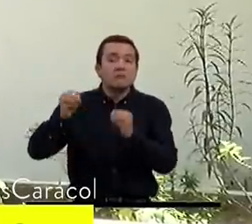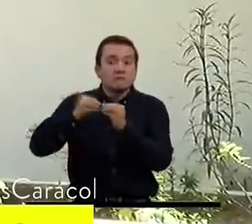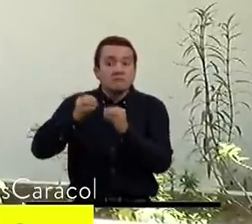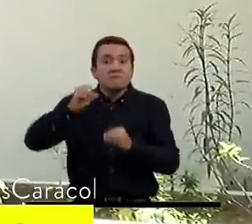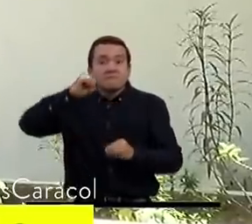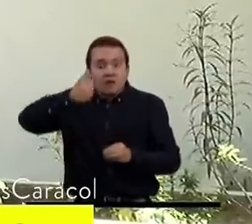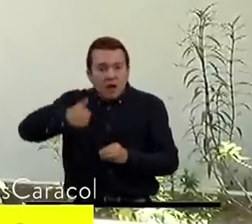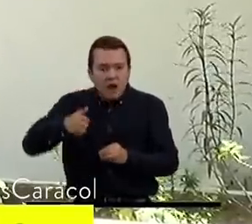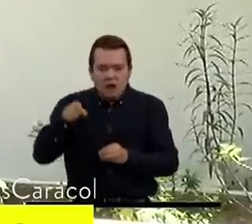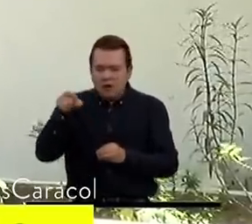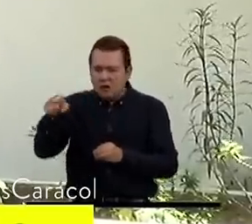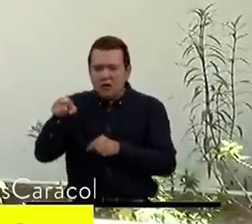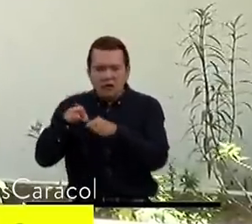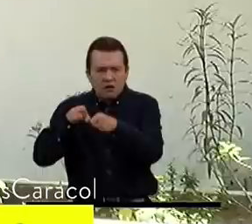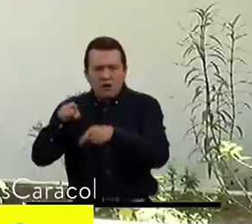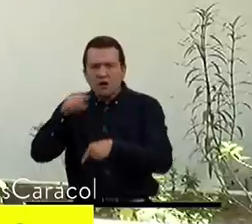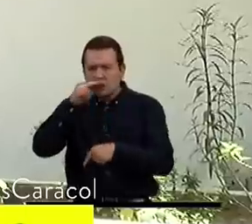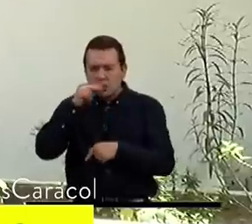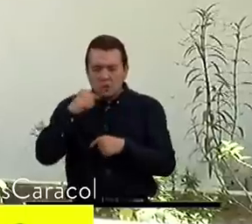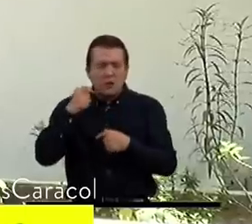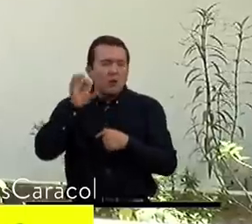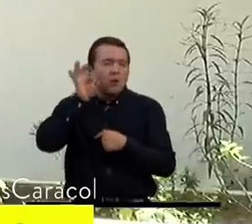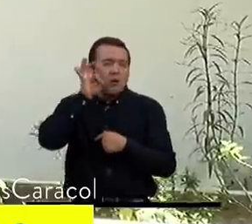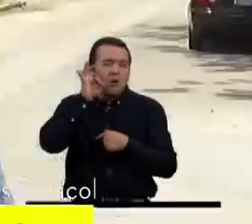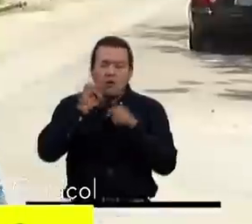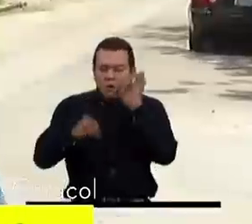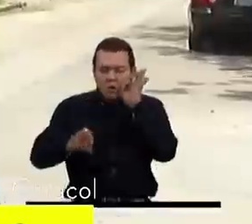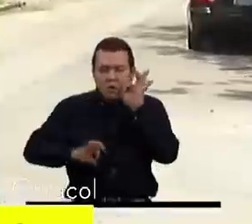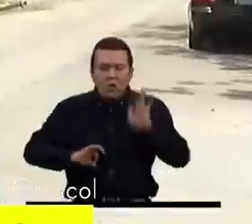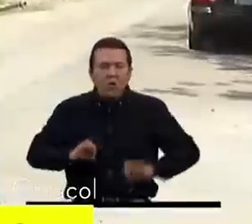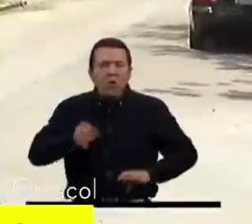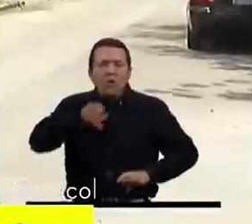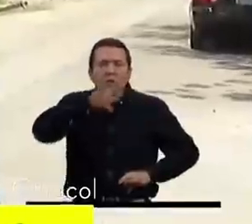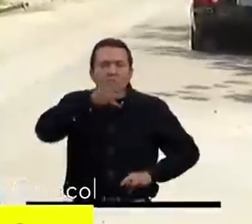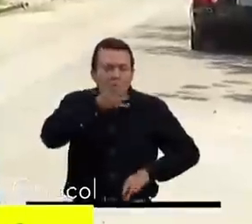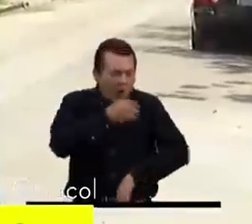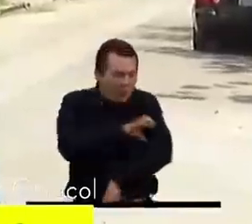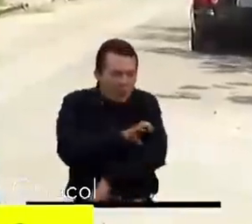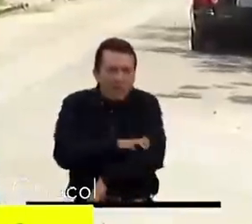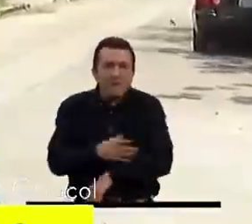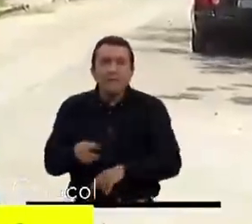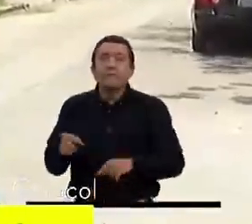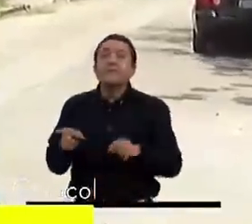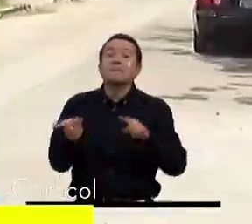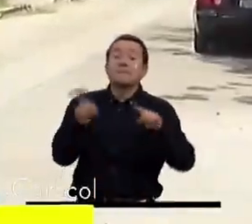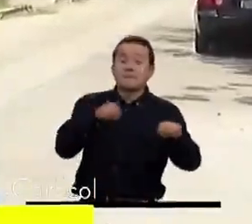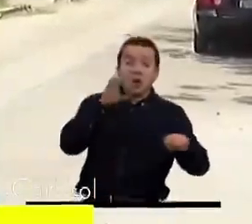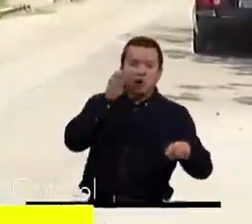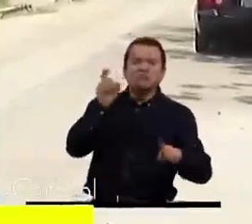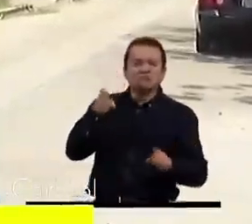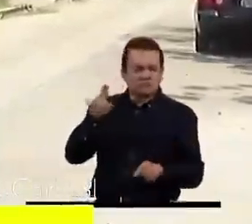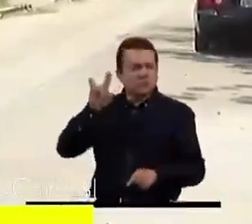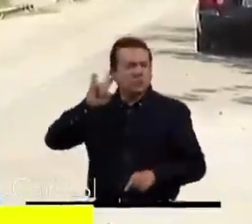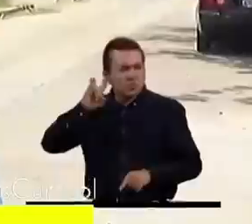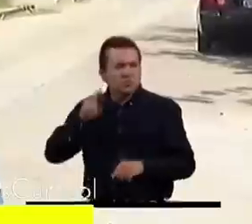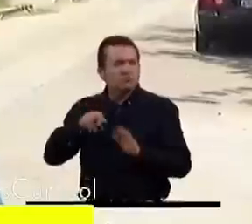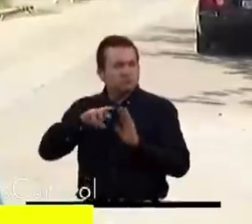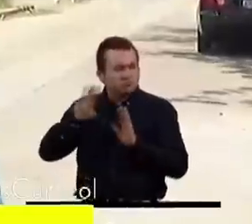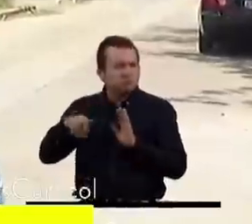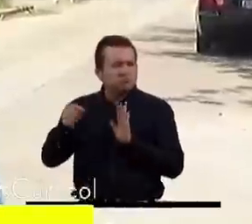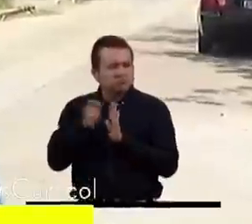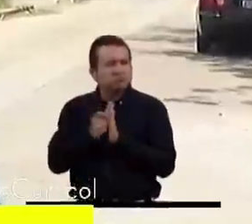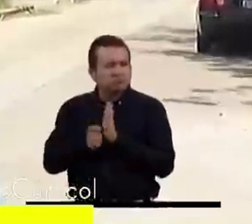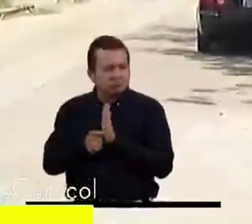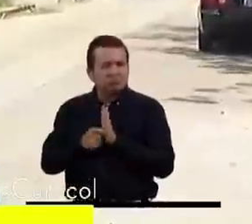niños presentaban algunos golpes, moretones, que le llamamos. Se escuchaban llantos repetidamente, pero como era puerta